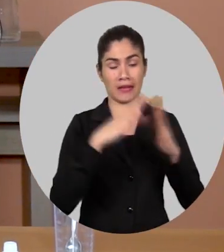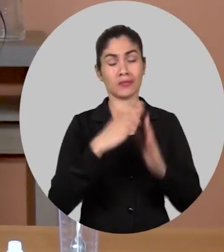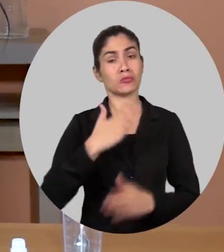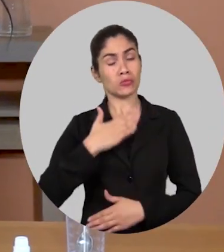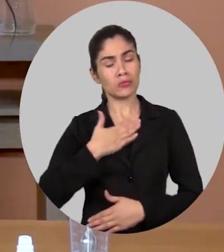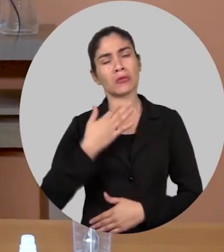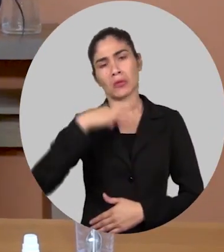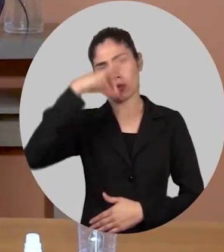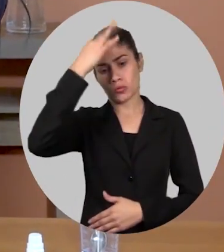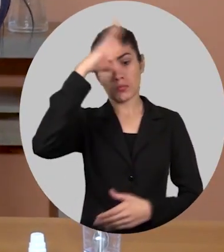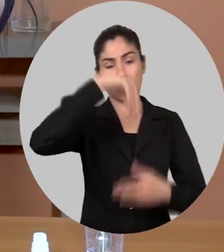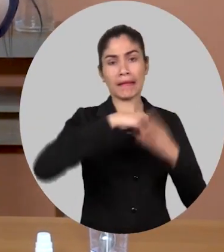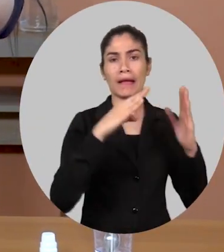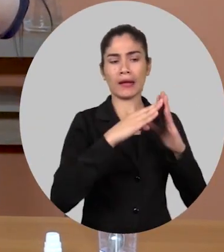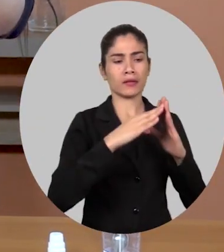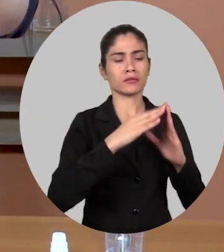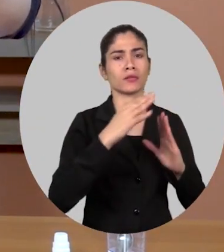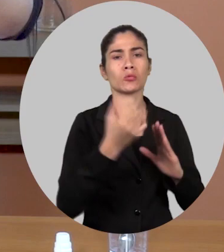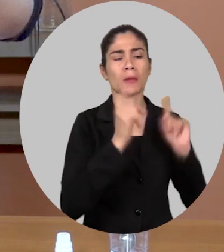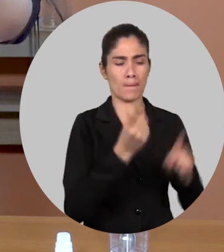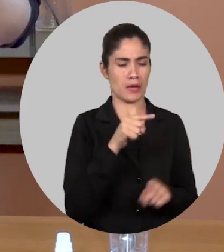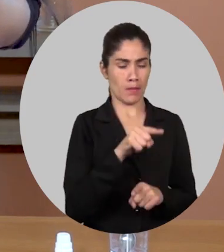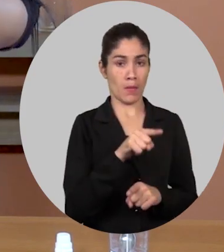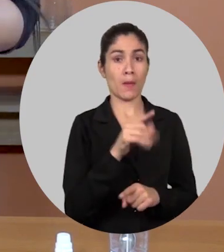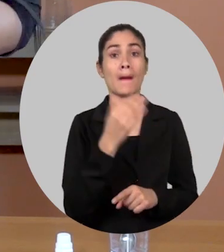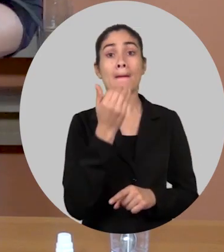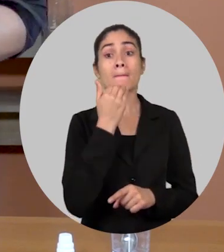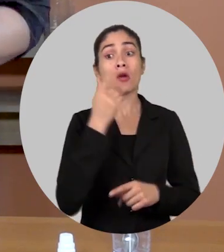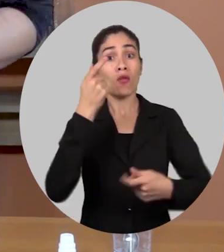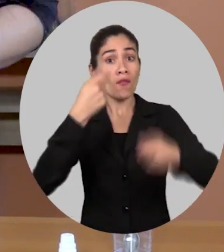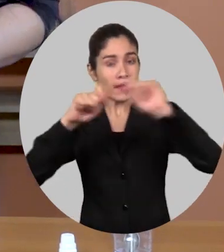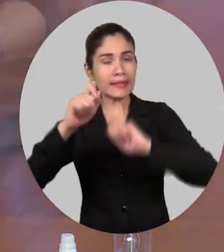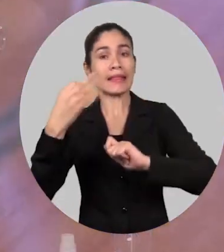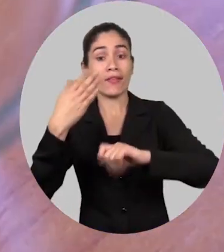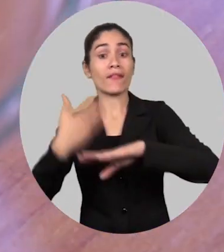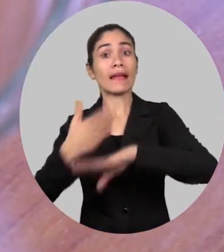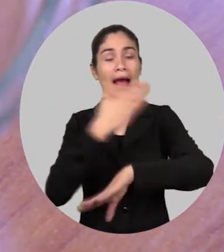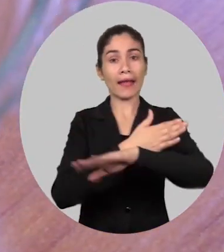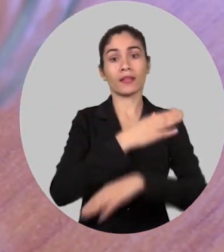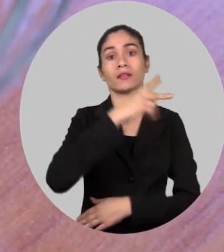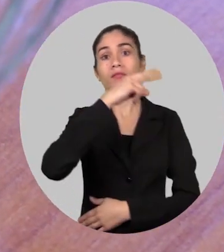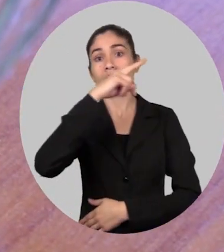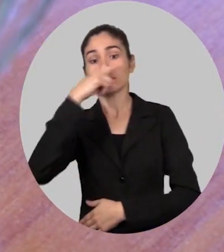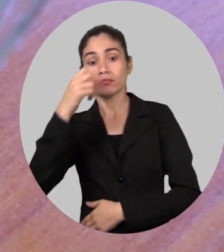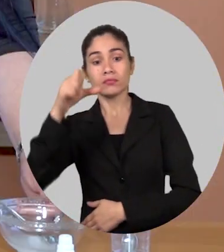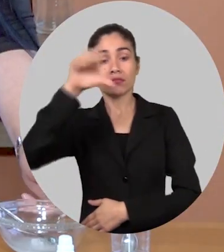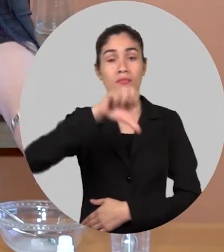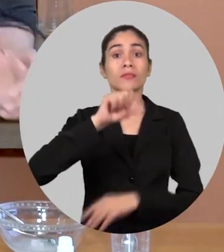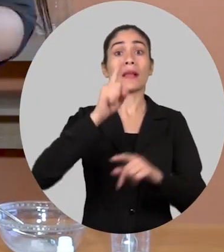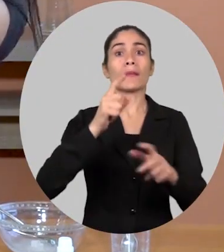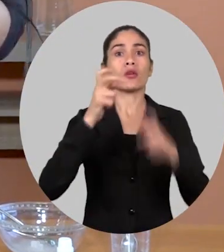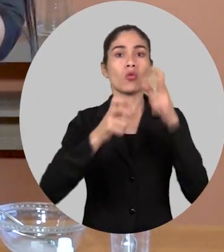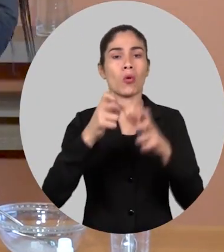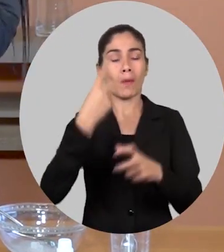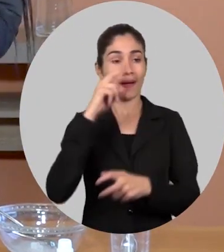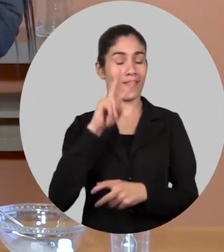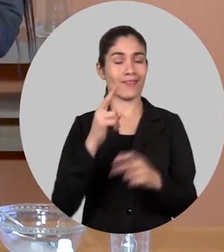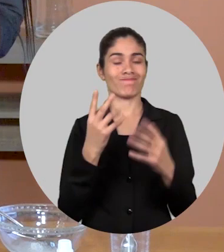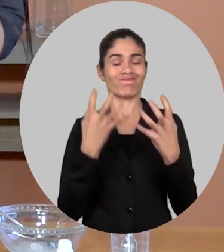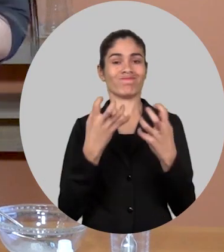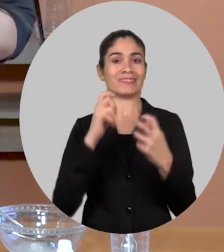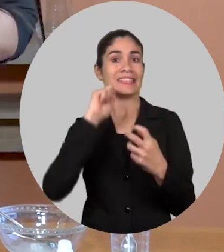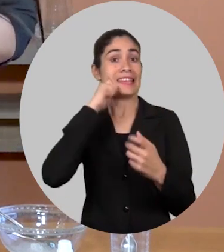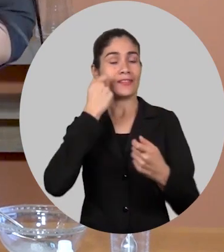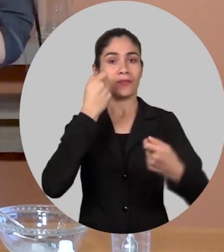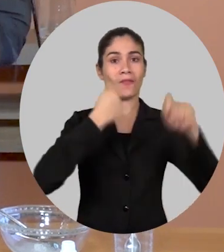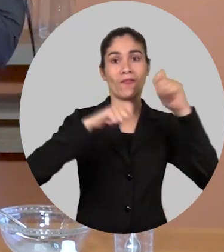casa normalmente uso así, sin esencia, sin color, pero para la venta siempre es recomendable agregarle esencia y color para que tenga un aspecto más